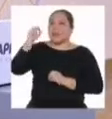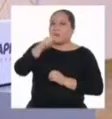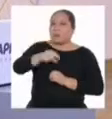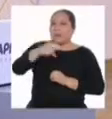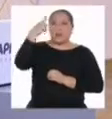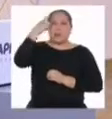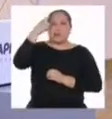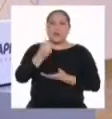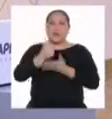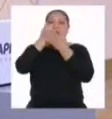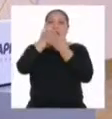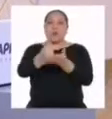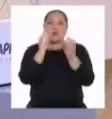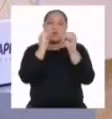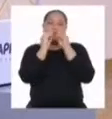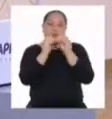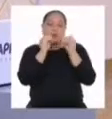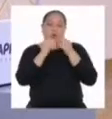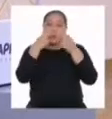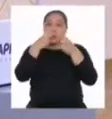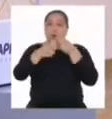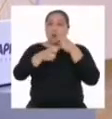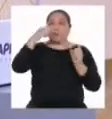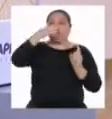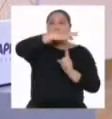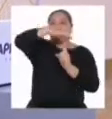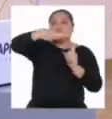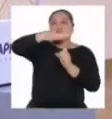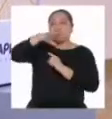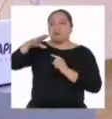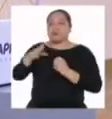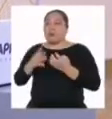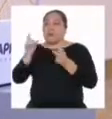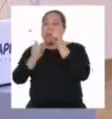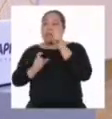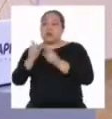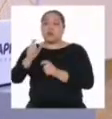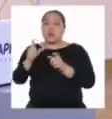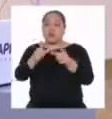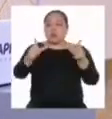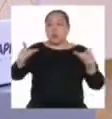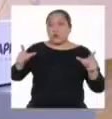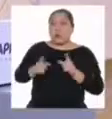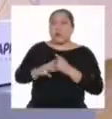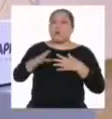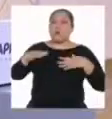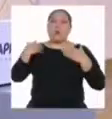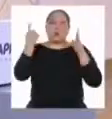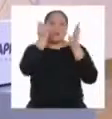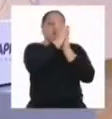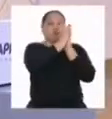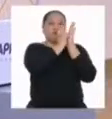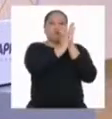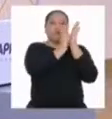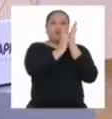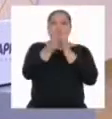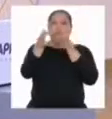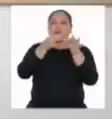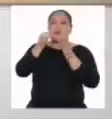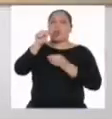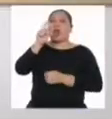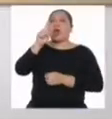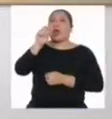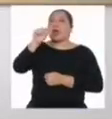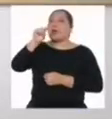había ocurrido que para ayudar a resolver conflictos ambientales entre personas de un barrio o localidad, podríamos redactar un texto